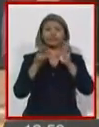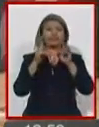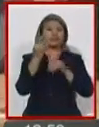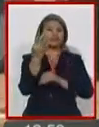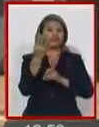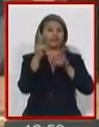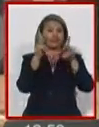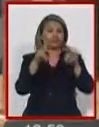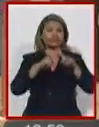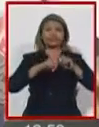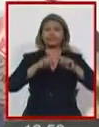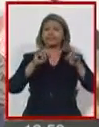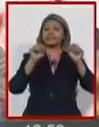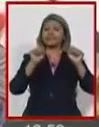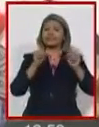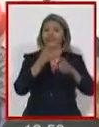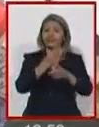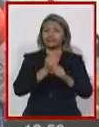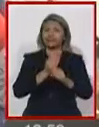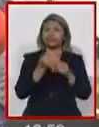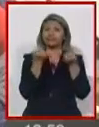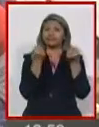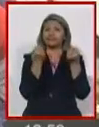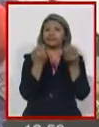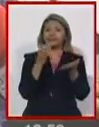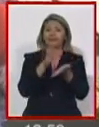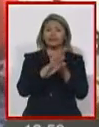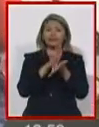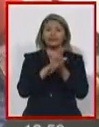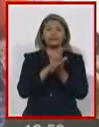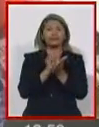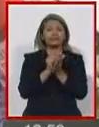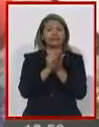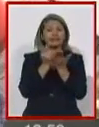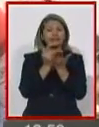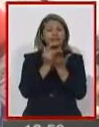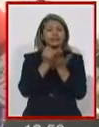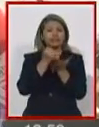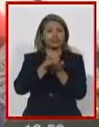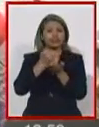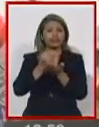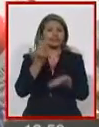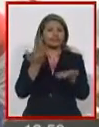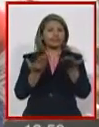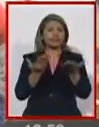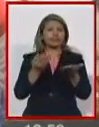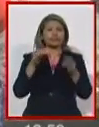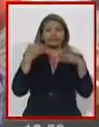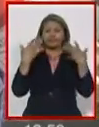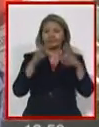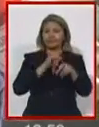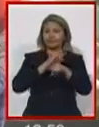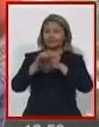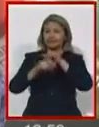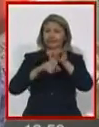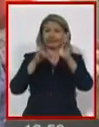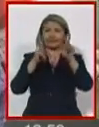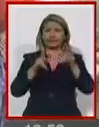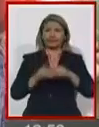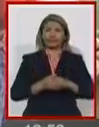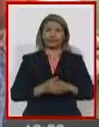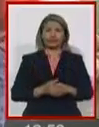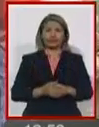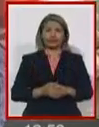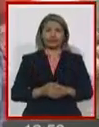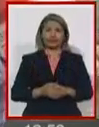víctimas 4 personas, pero se han podido secuestrar una gran cantidad de pasaportes que presumimos que también han sido víctimas de estas personas. Entonces,